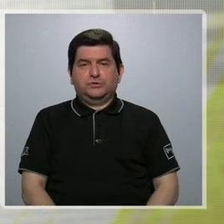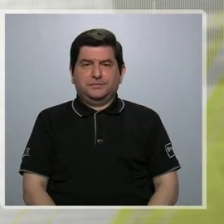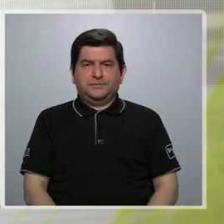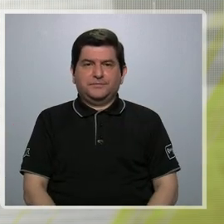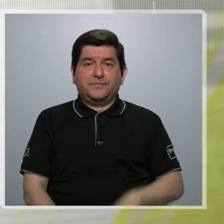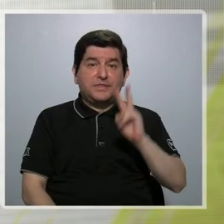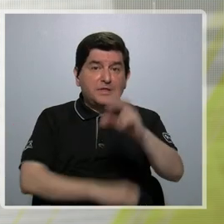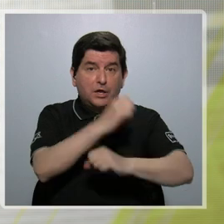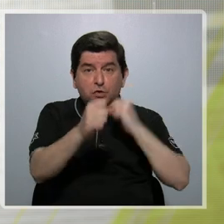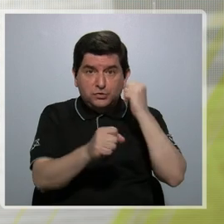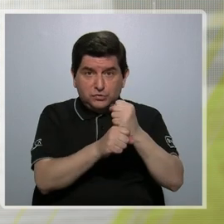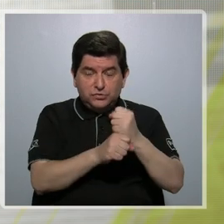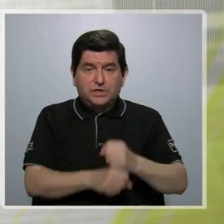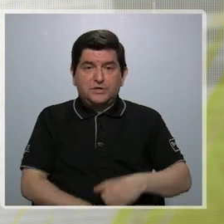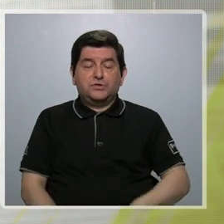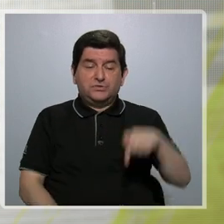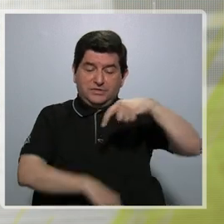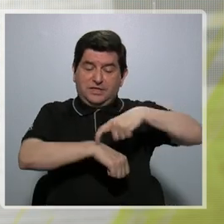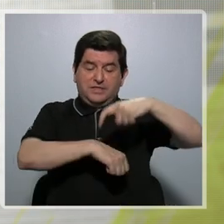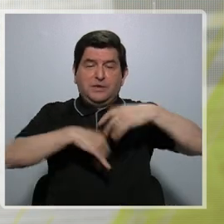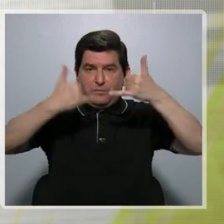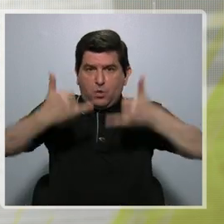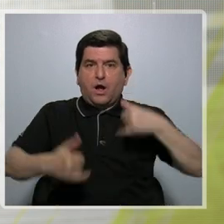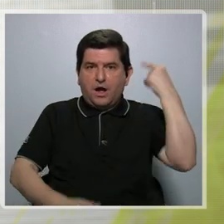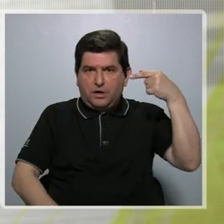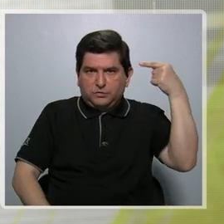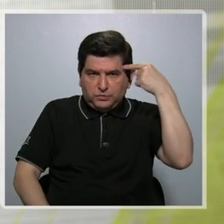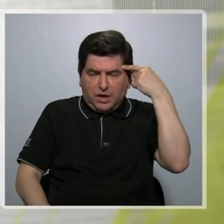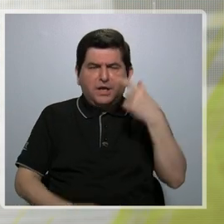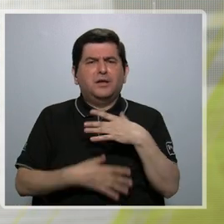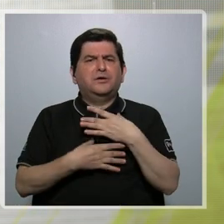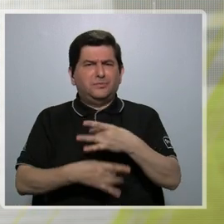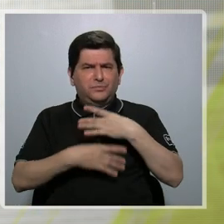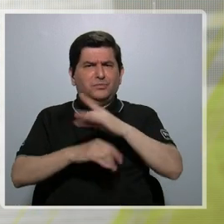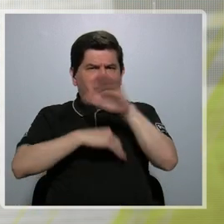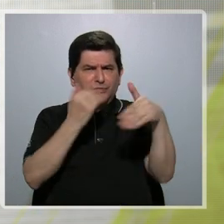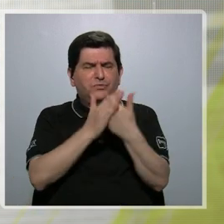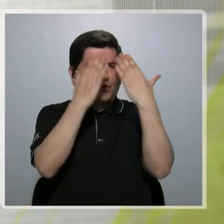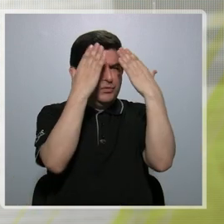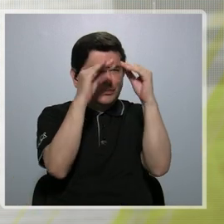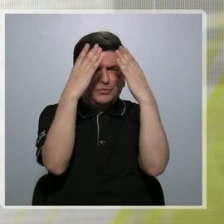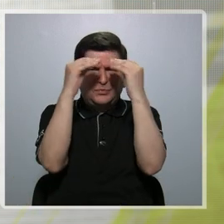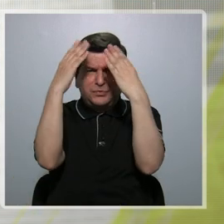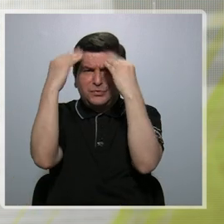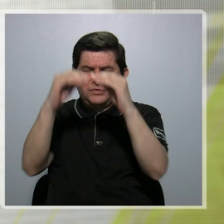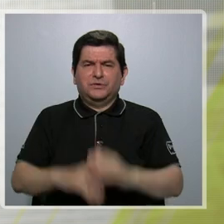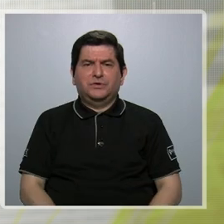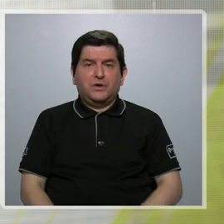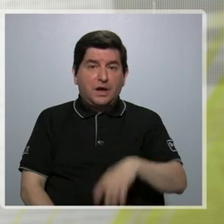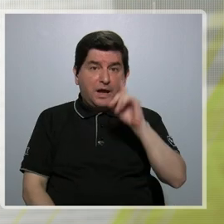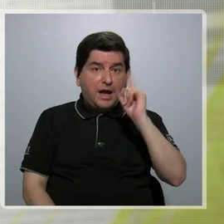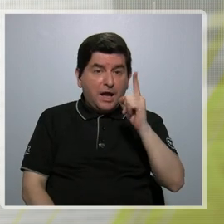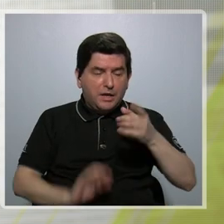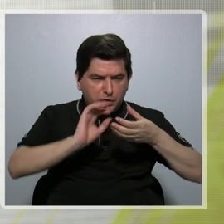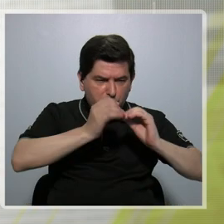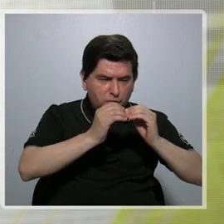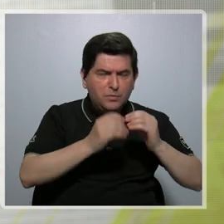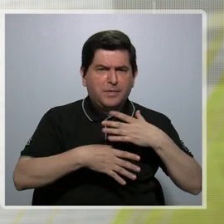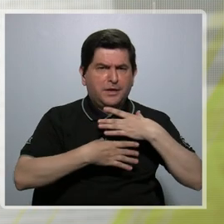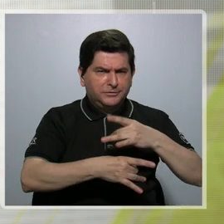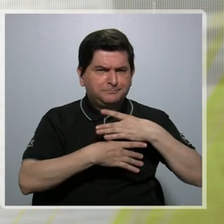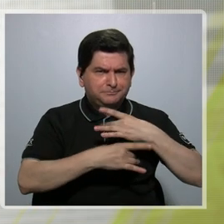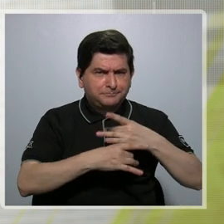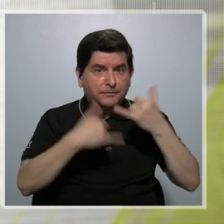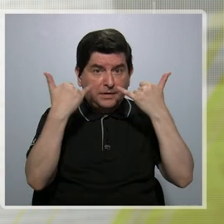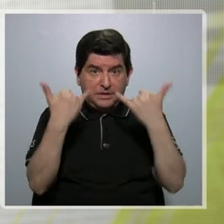dos años de este periodo de gobierno. Sí, muy interesante todos los datos. Hay un dato que ha llamado la atención